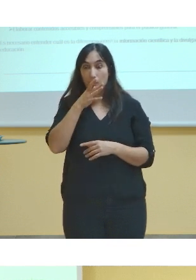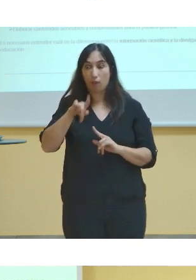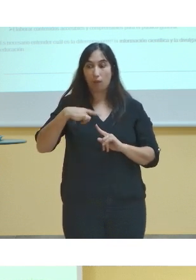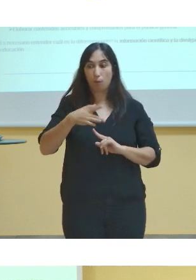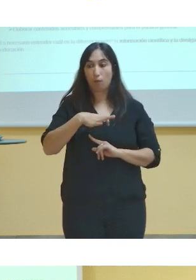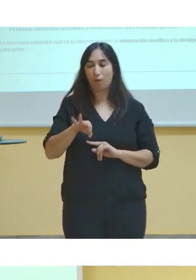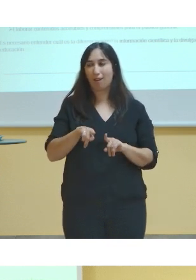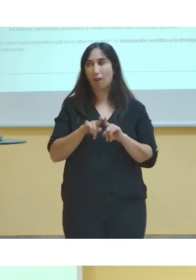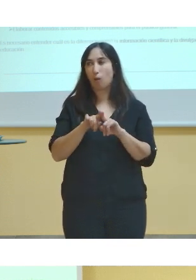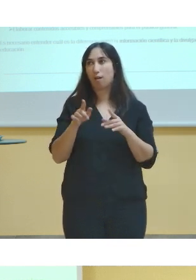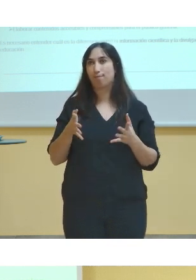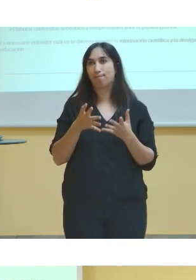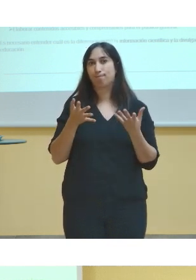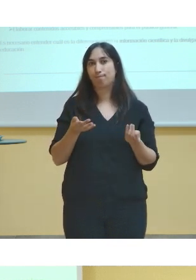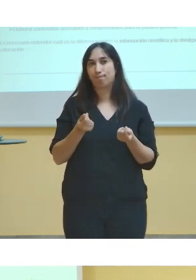generar también